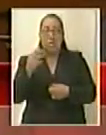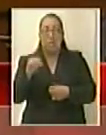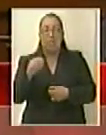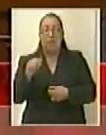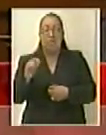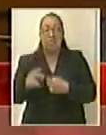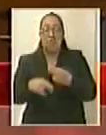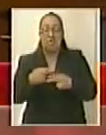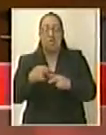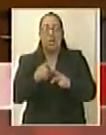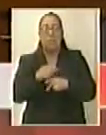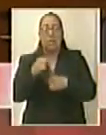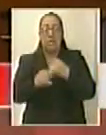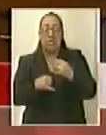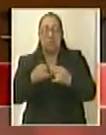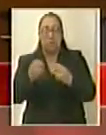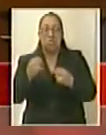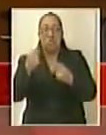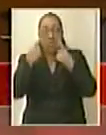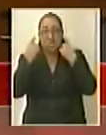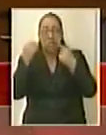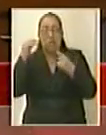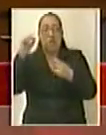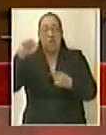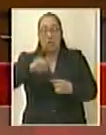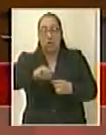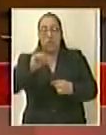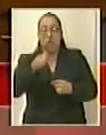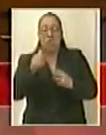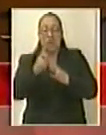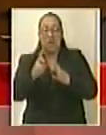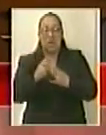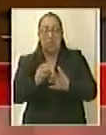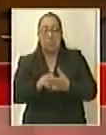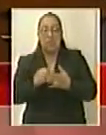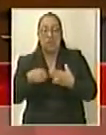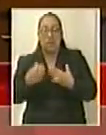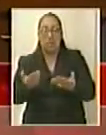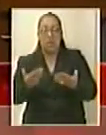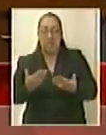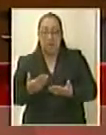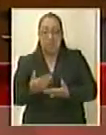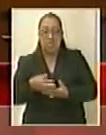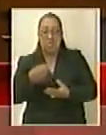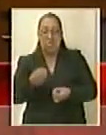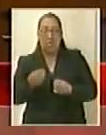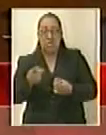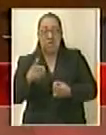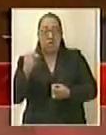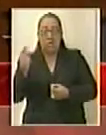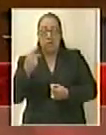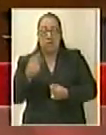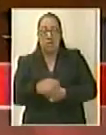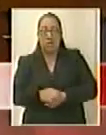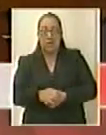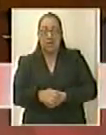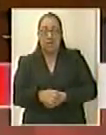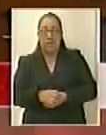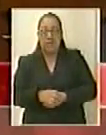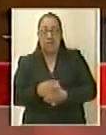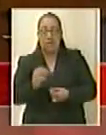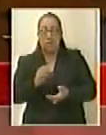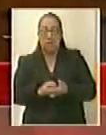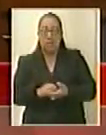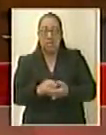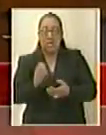nacionales sino internacionales como chinos rusos y otros datos más que nos han venido alcanzando porque esto no es solamente como se ve presidente es